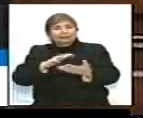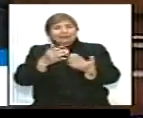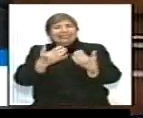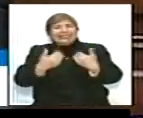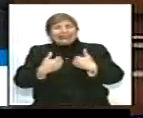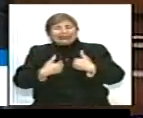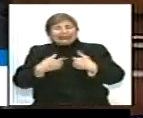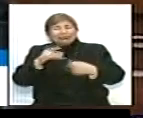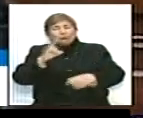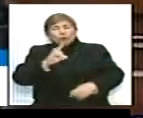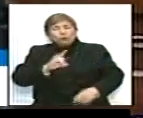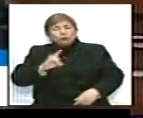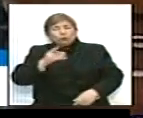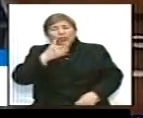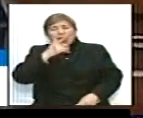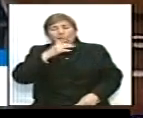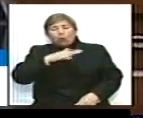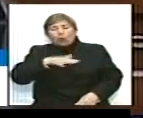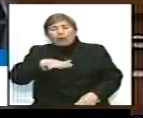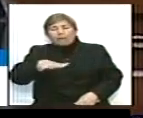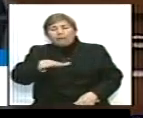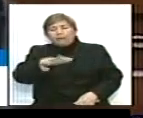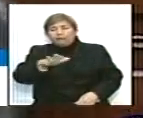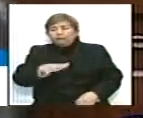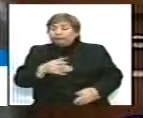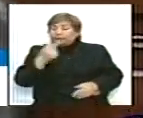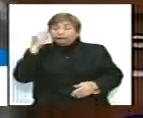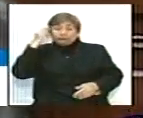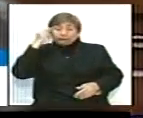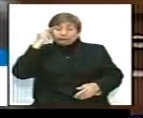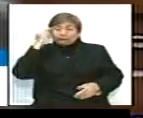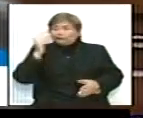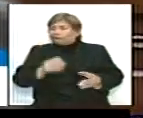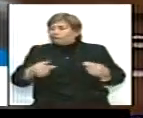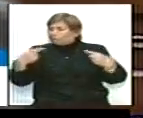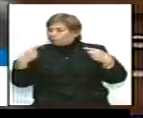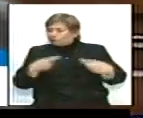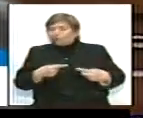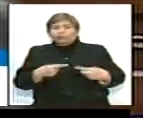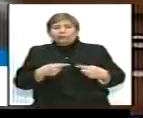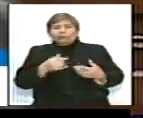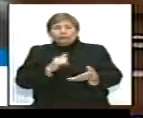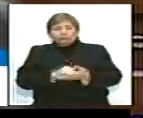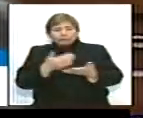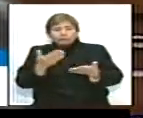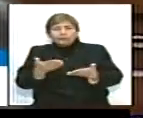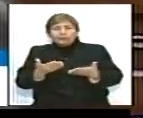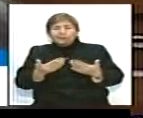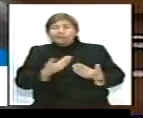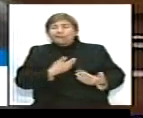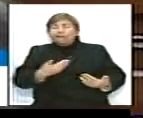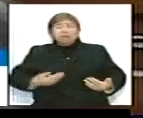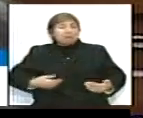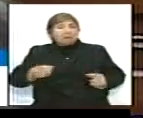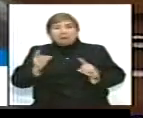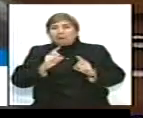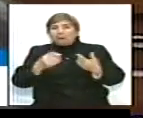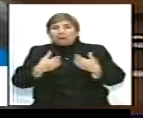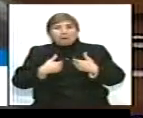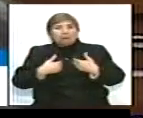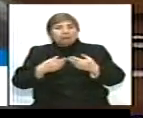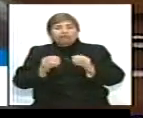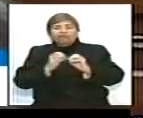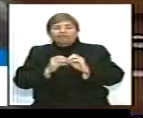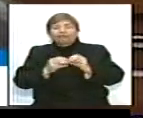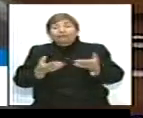la utilización del agua de los acuíferos. Y fue por esa conflictividad social que al final el gobierno no tuvo otra medida